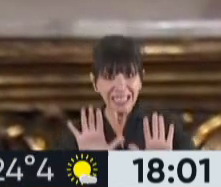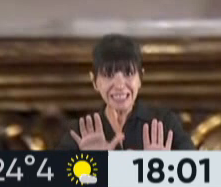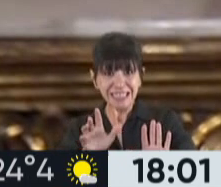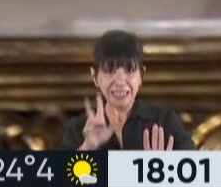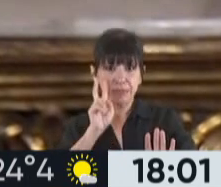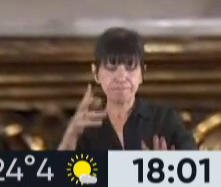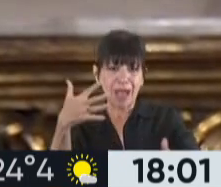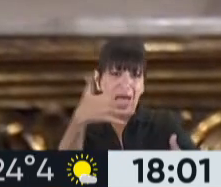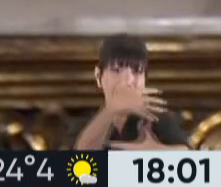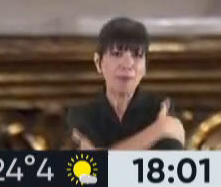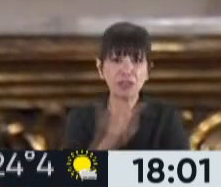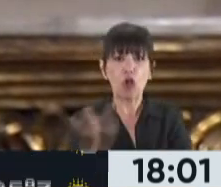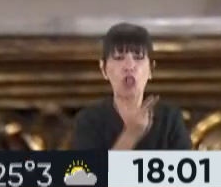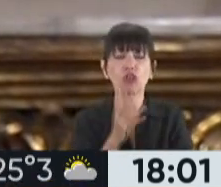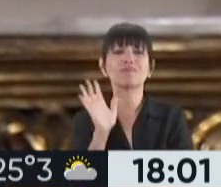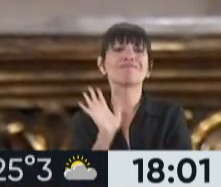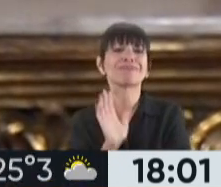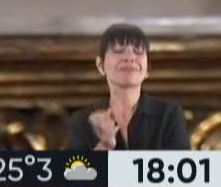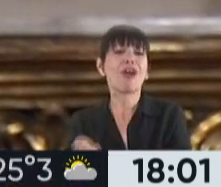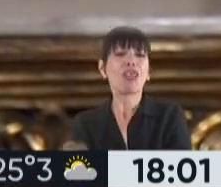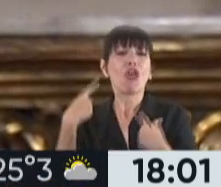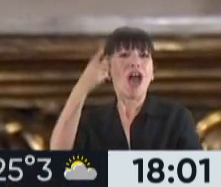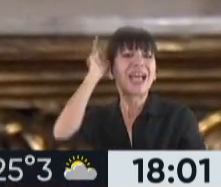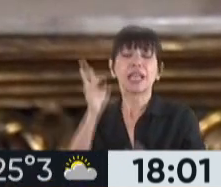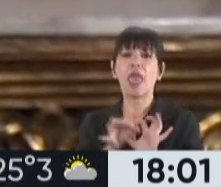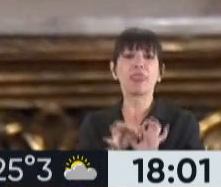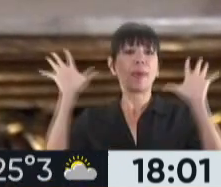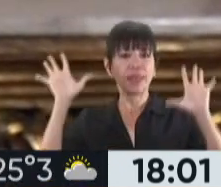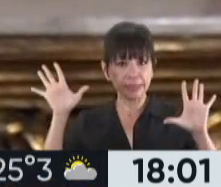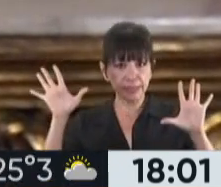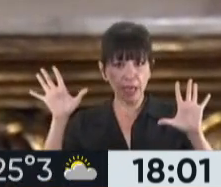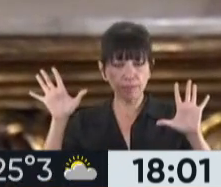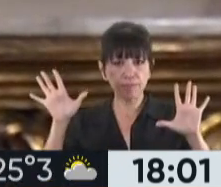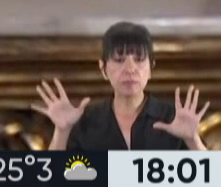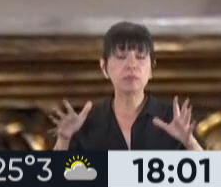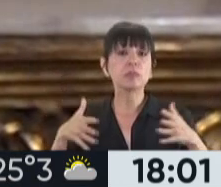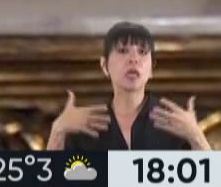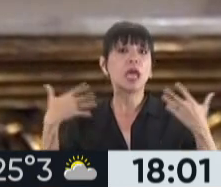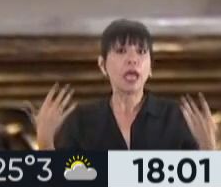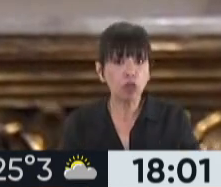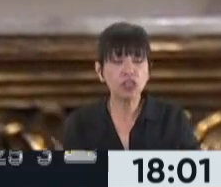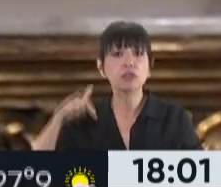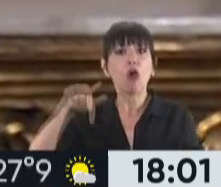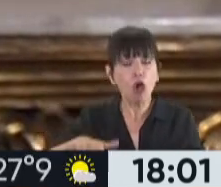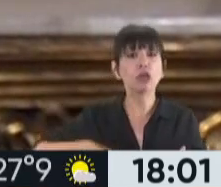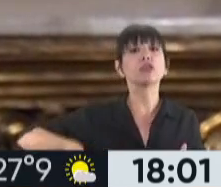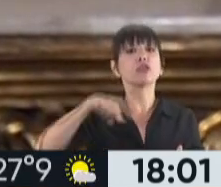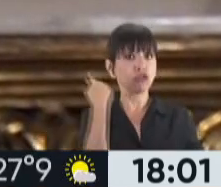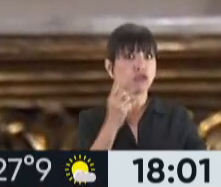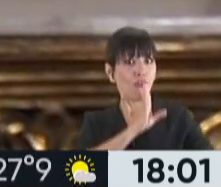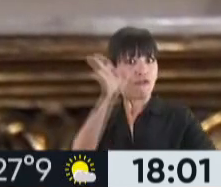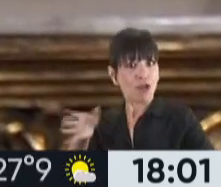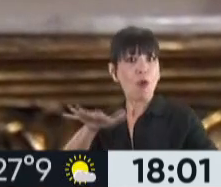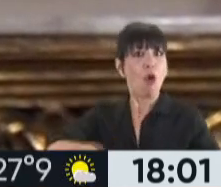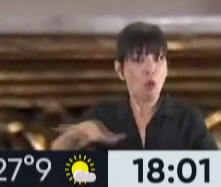la independencia de nuestro país. Por lo tanto, el que hayamos ido hoy al Templo Votivo de Maipú, que hayamos estado